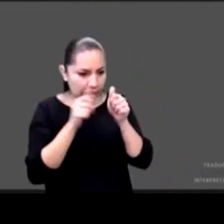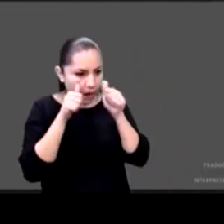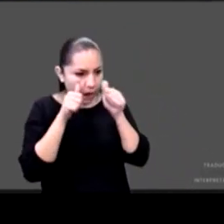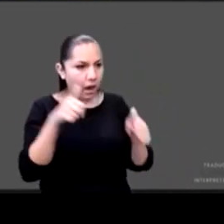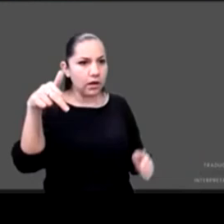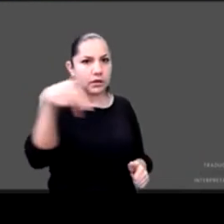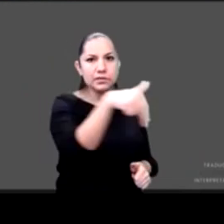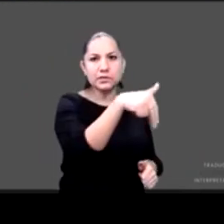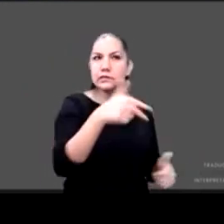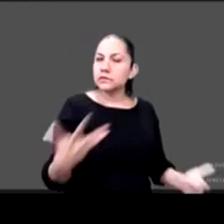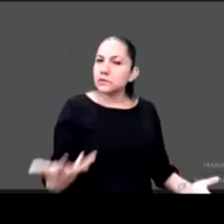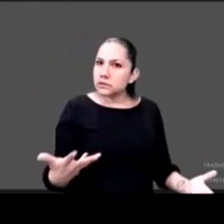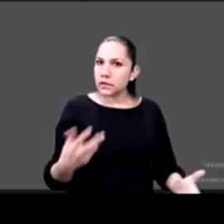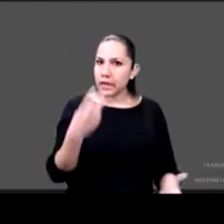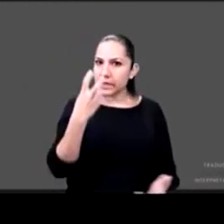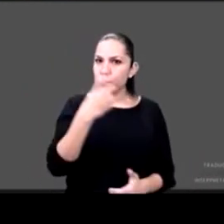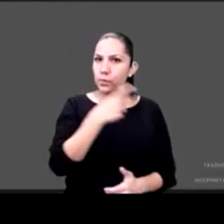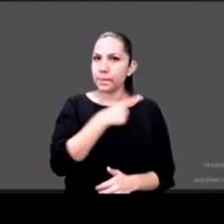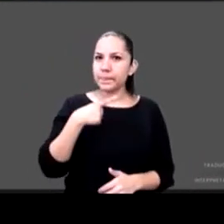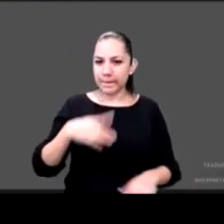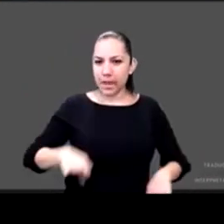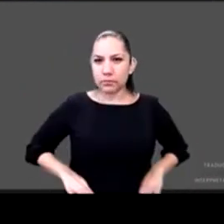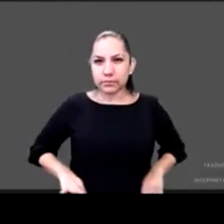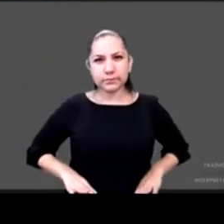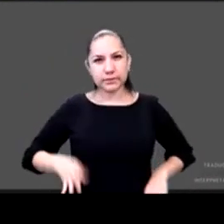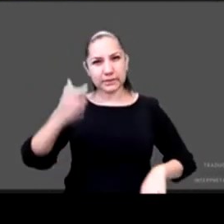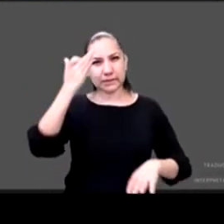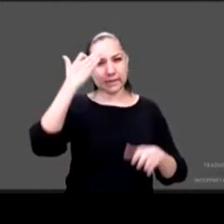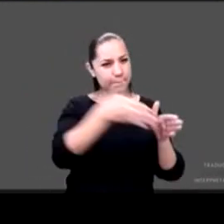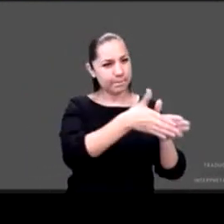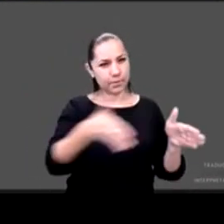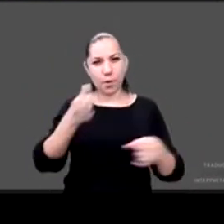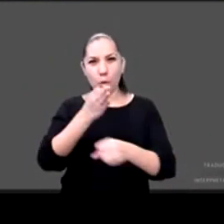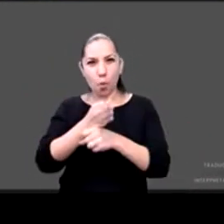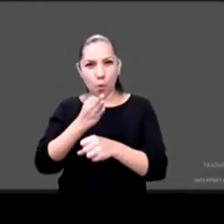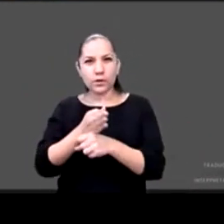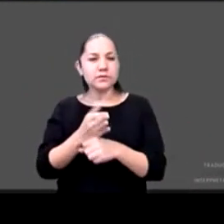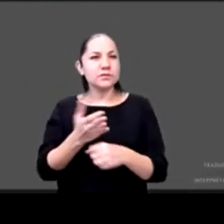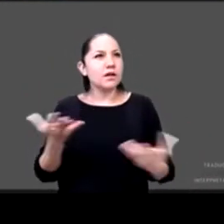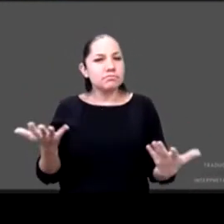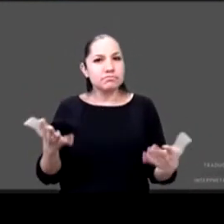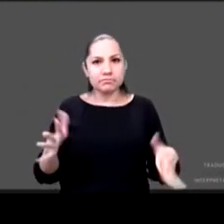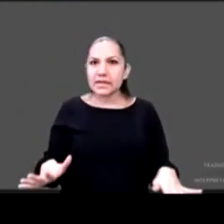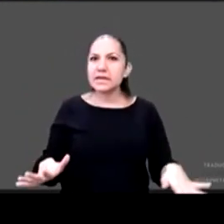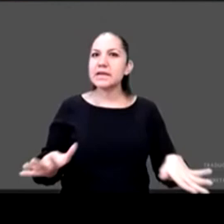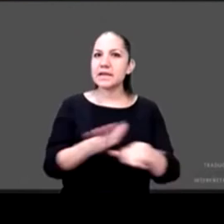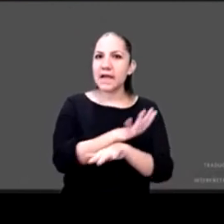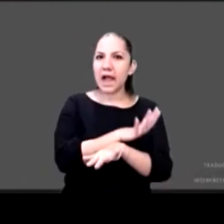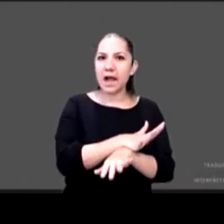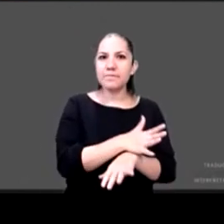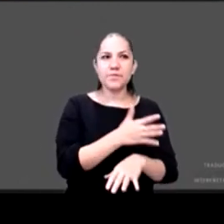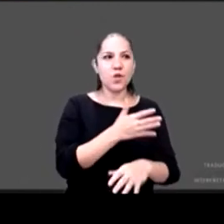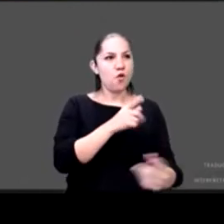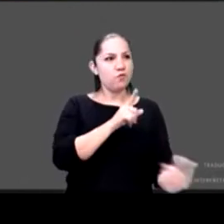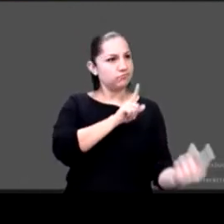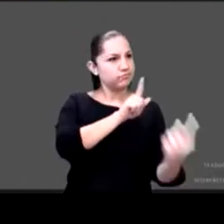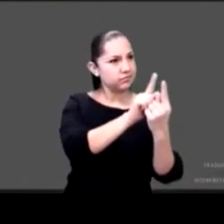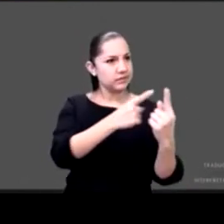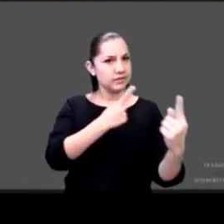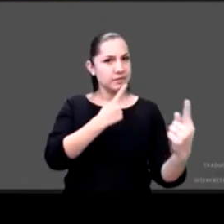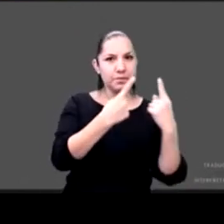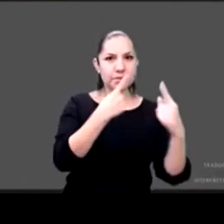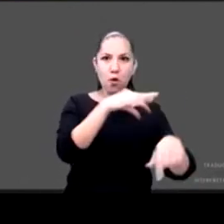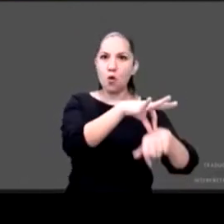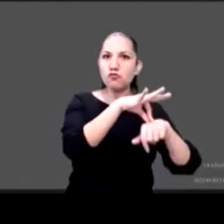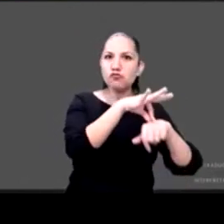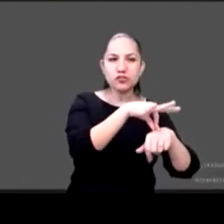en la virtualidad, genera a veces este rompimiento de lo cotidiano y del diálogo verbal. Pues el tiempo se